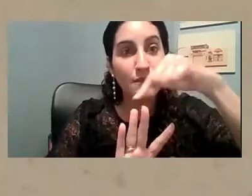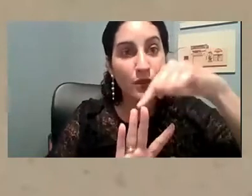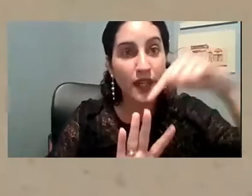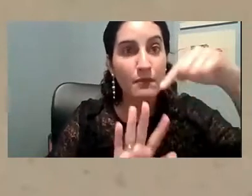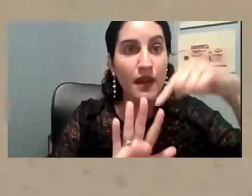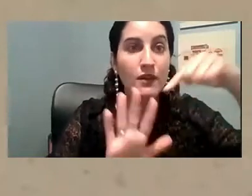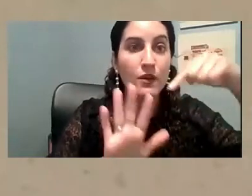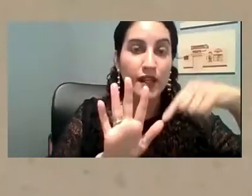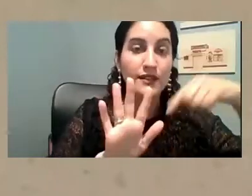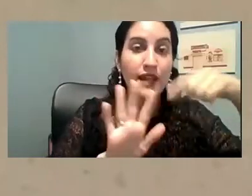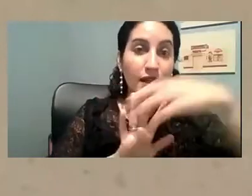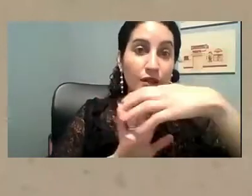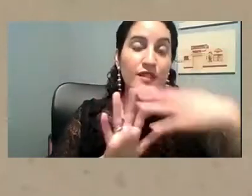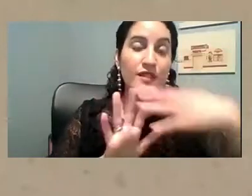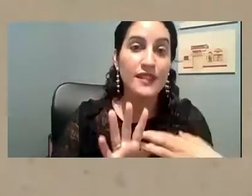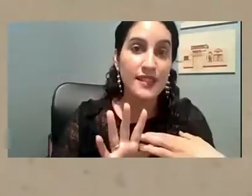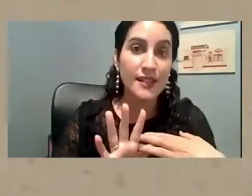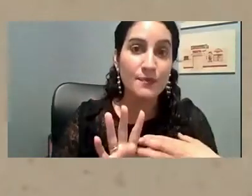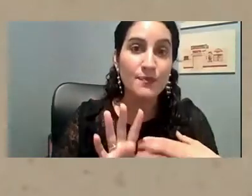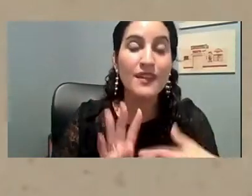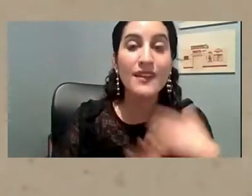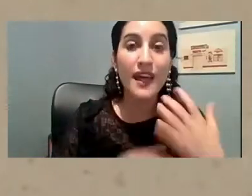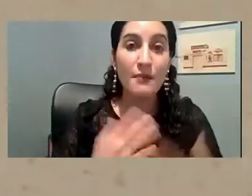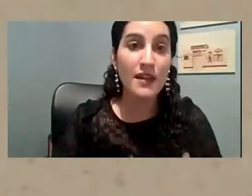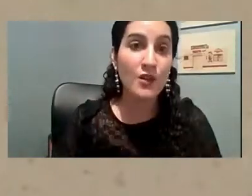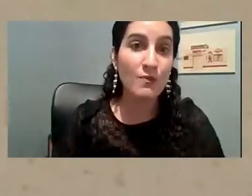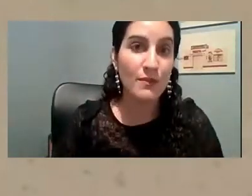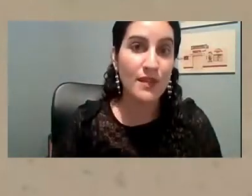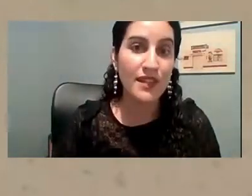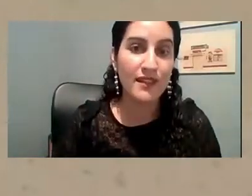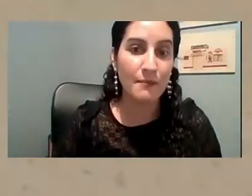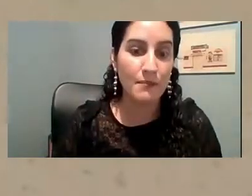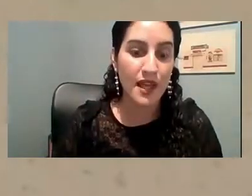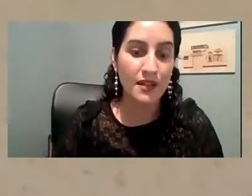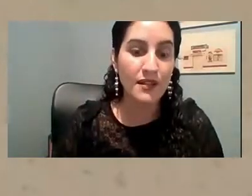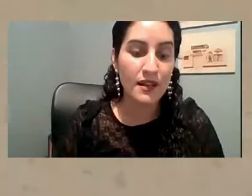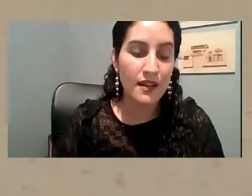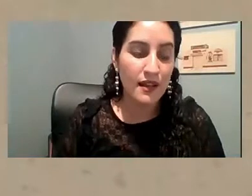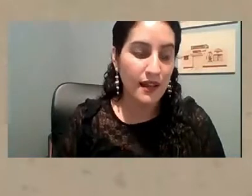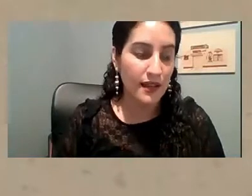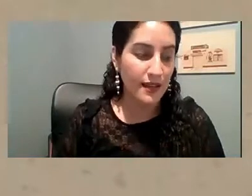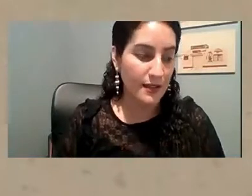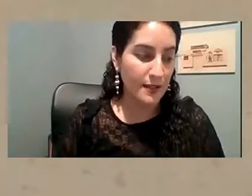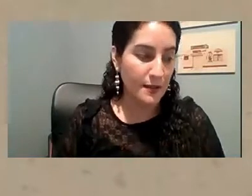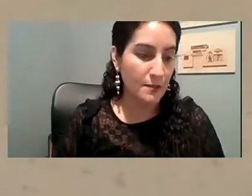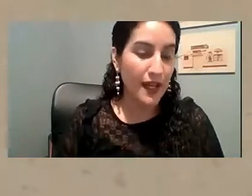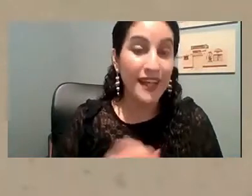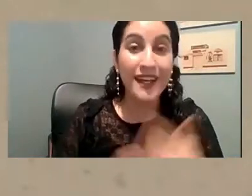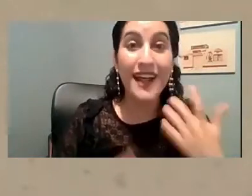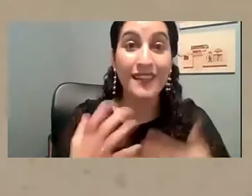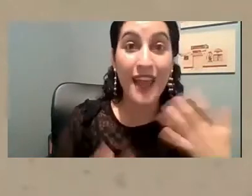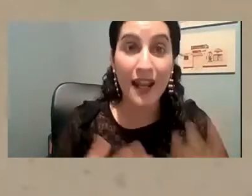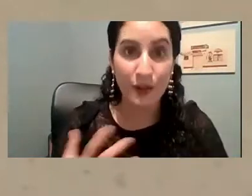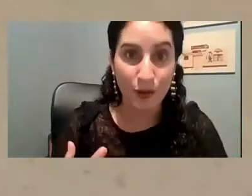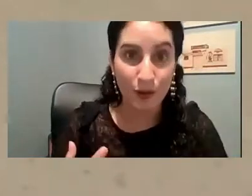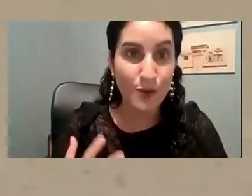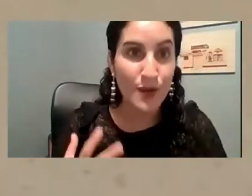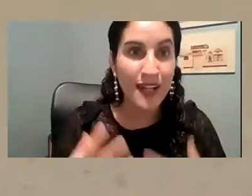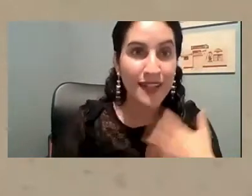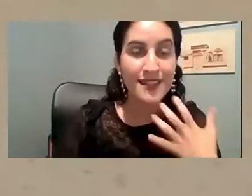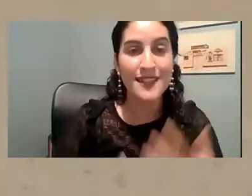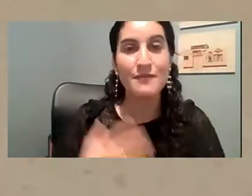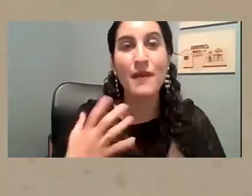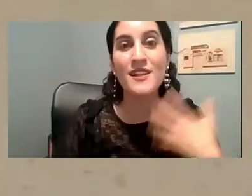del mismo tema, conectarlos entre sí y que además nos permitan también generar diálogo,